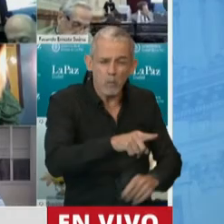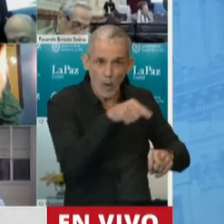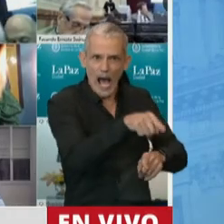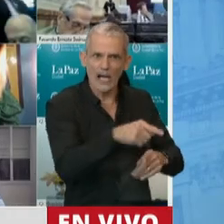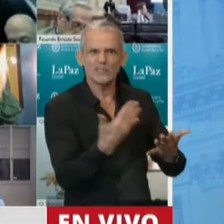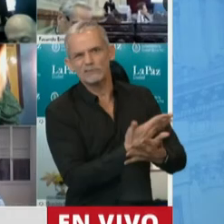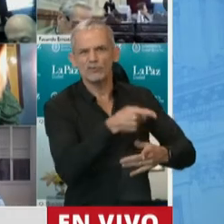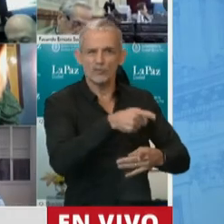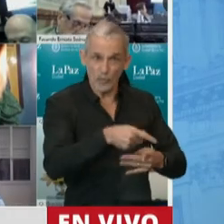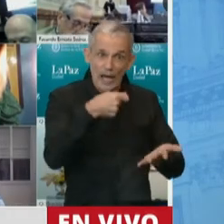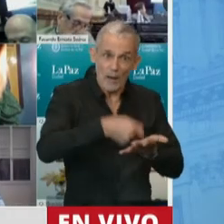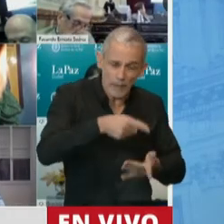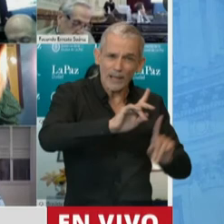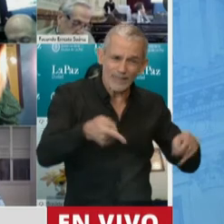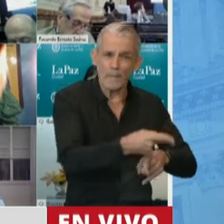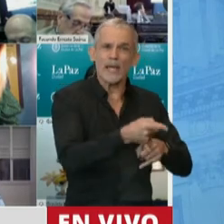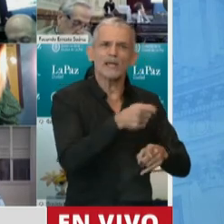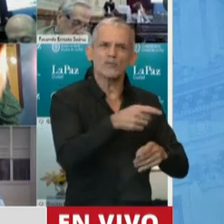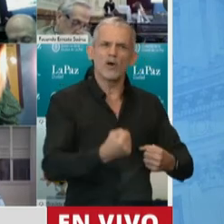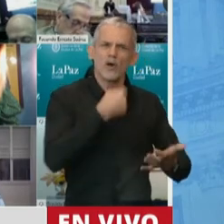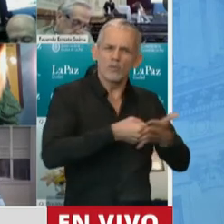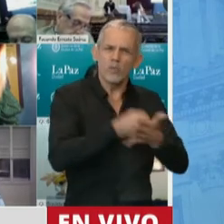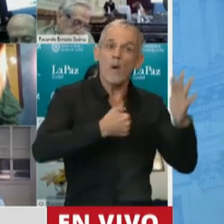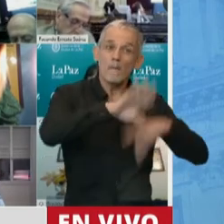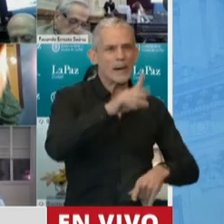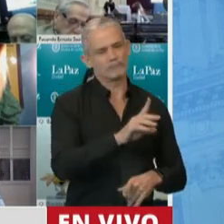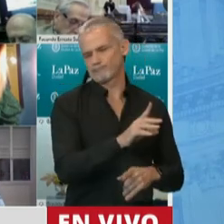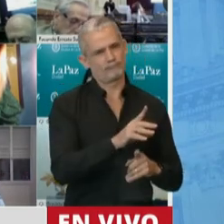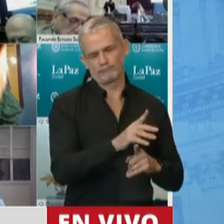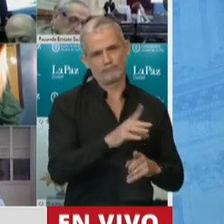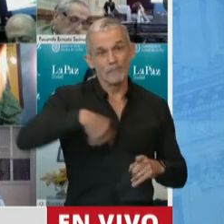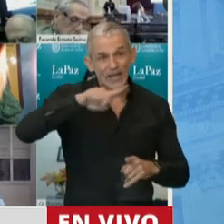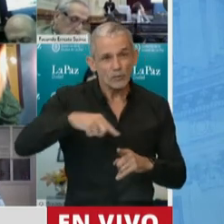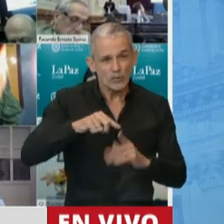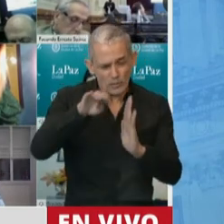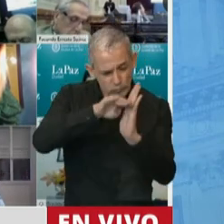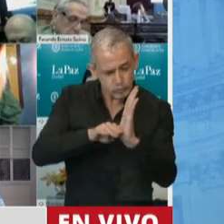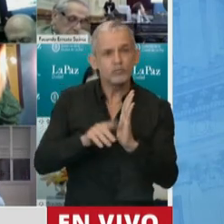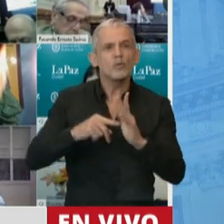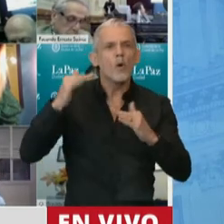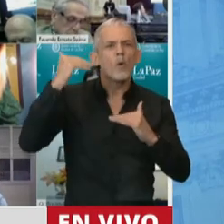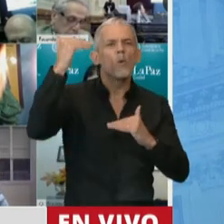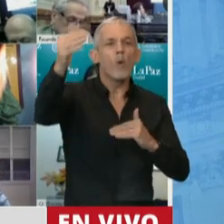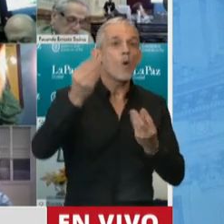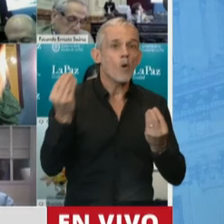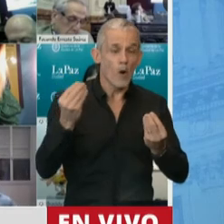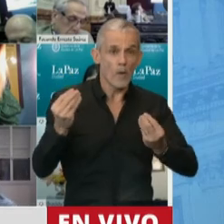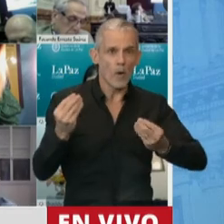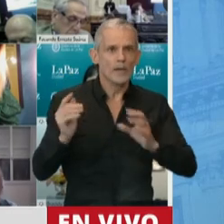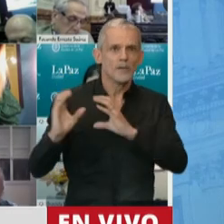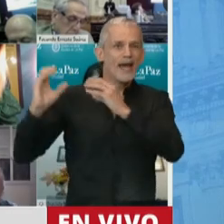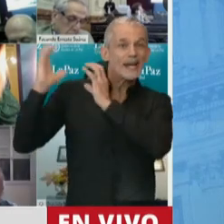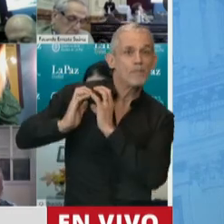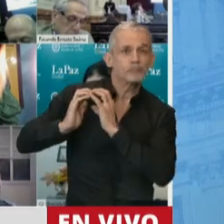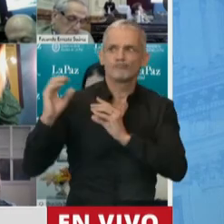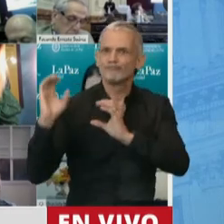más la van a sufrir. Y necesitamos animarnos a discutir una agenda que tenga que ver con repartir la carga,